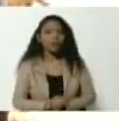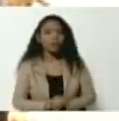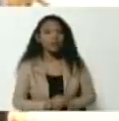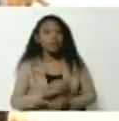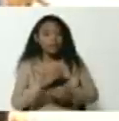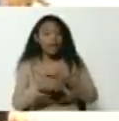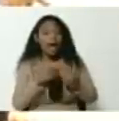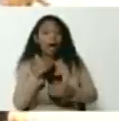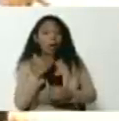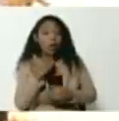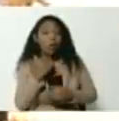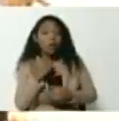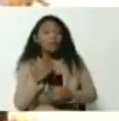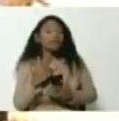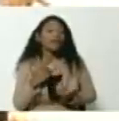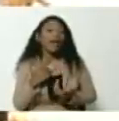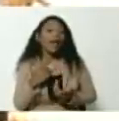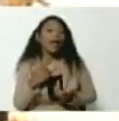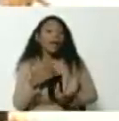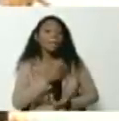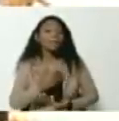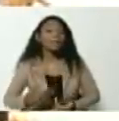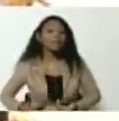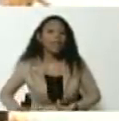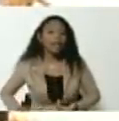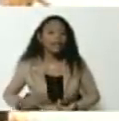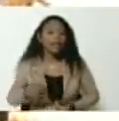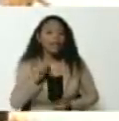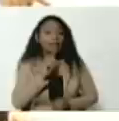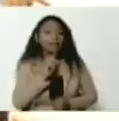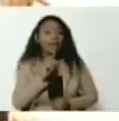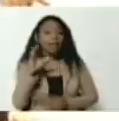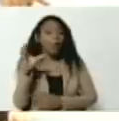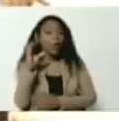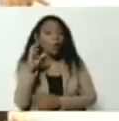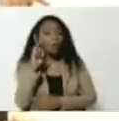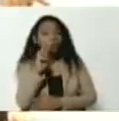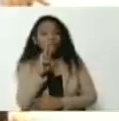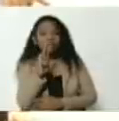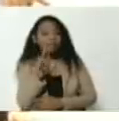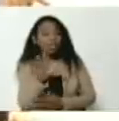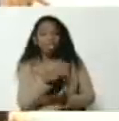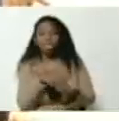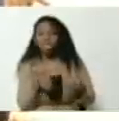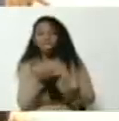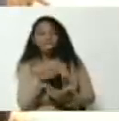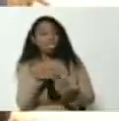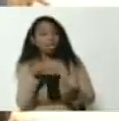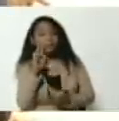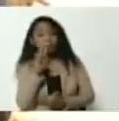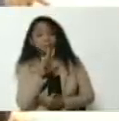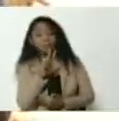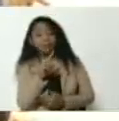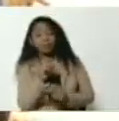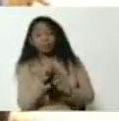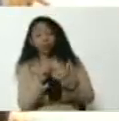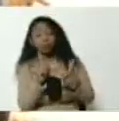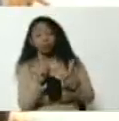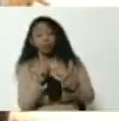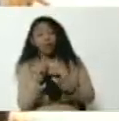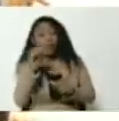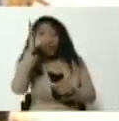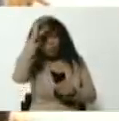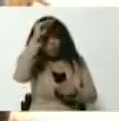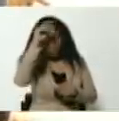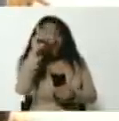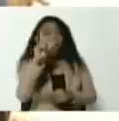algo ha demostrado el gobierno de Iván Duque es que es un desastre manejando el COVID, un desastre, un desastre. Es una barbaridad. Si algo ha demostrado Jair Bolsonaro es que es